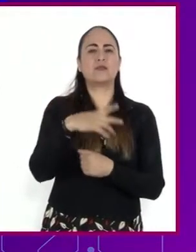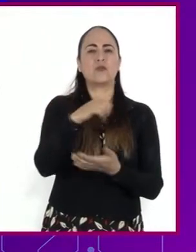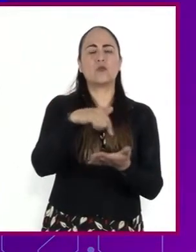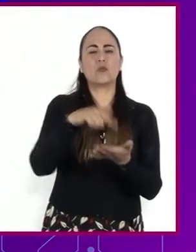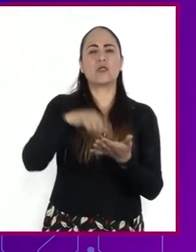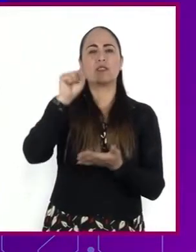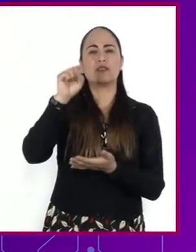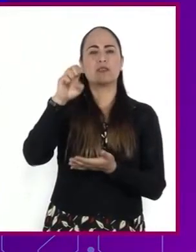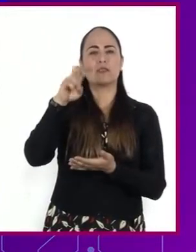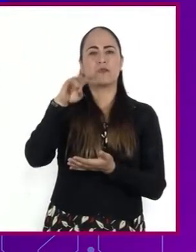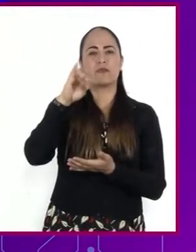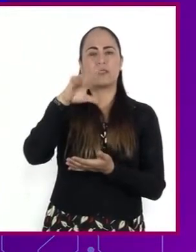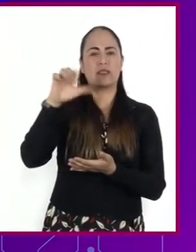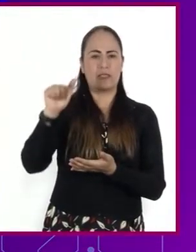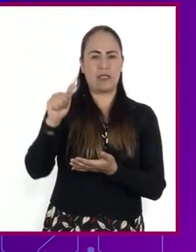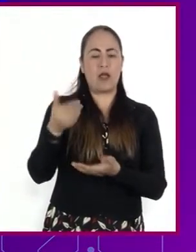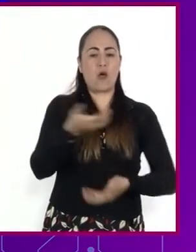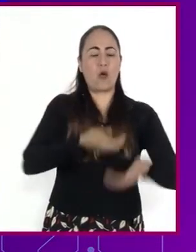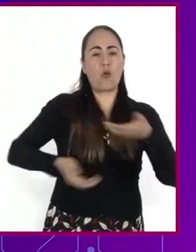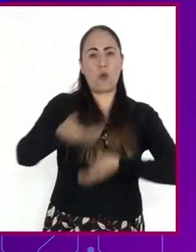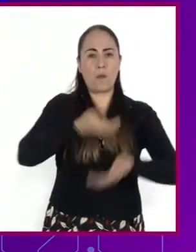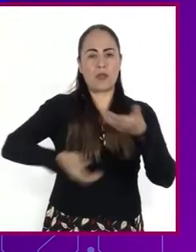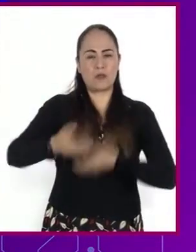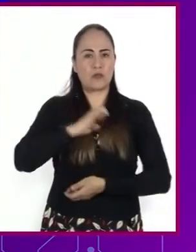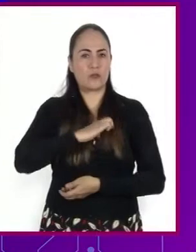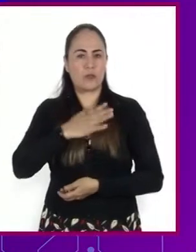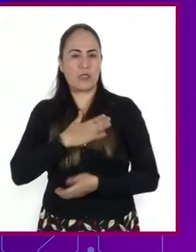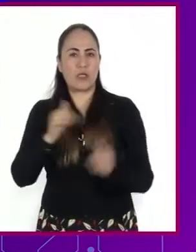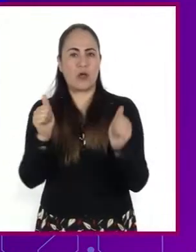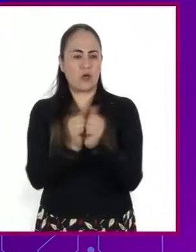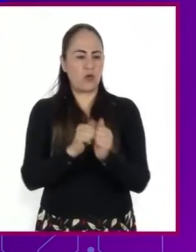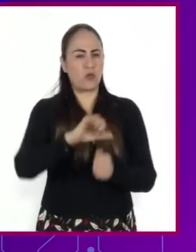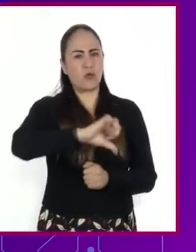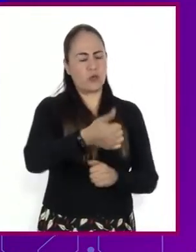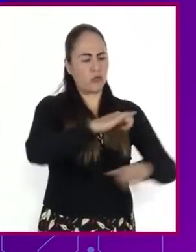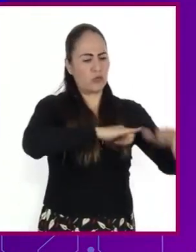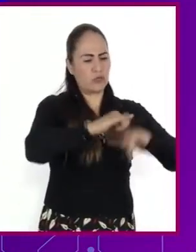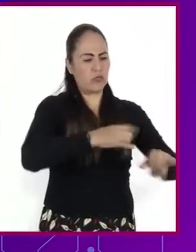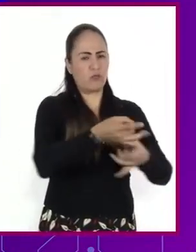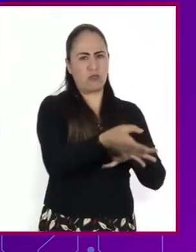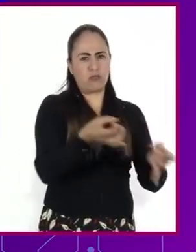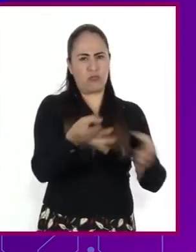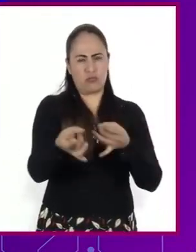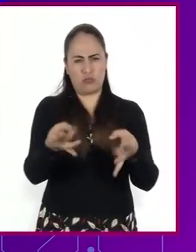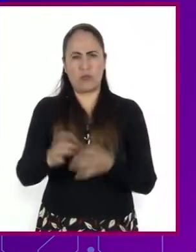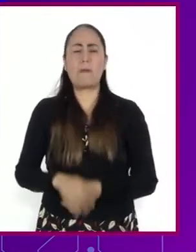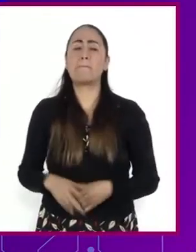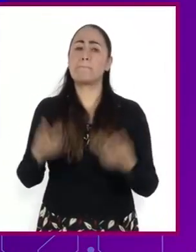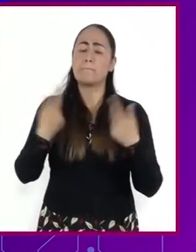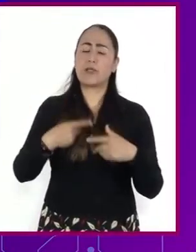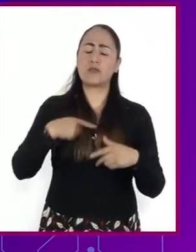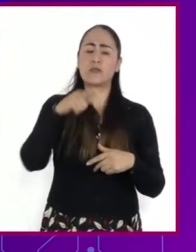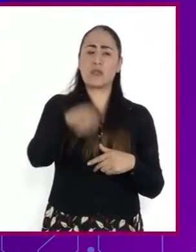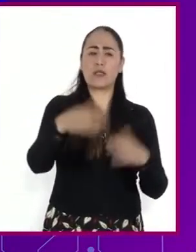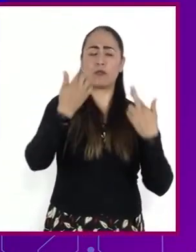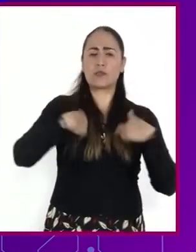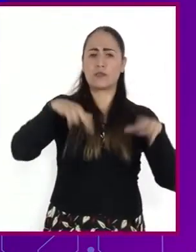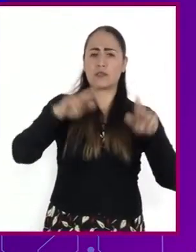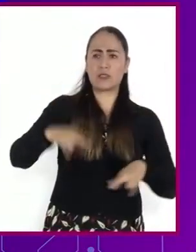mesoamericanas. Estos cambios político-administrativos implicaron a su vez cambios en las divisiones territoriales del México